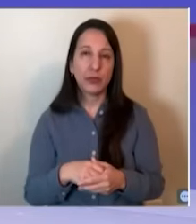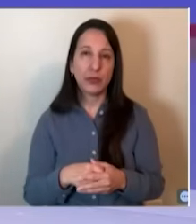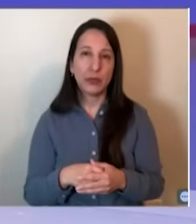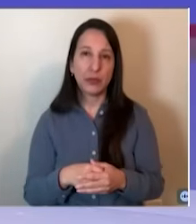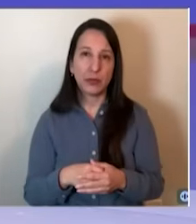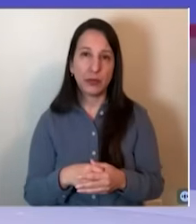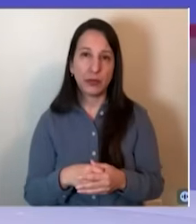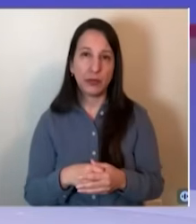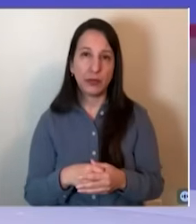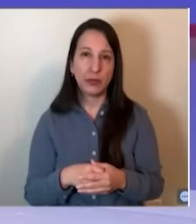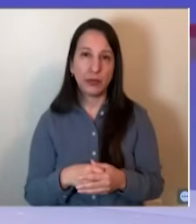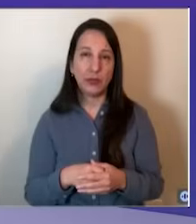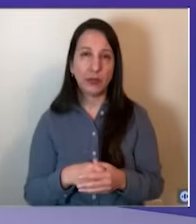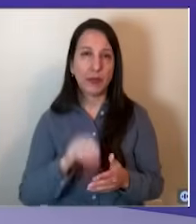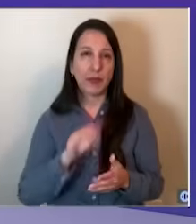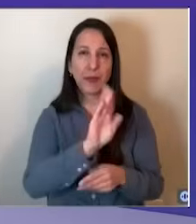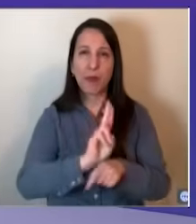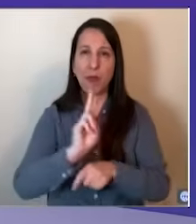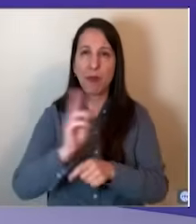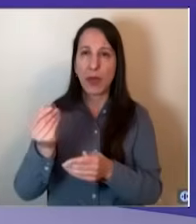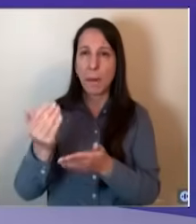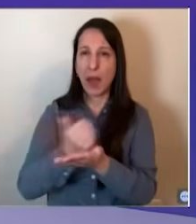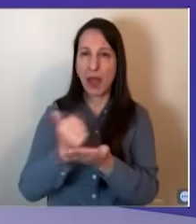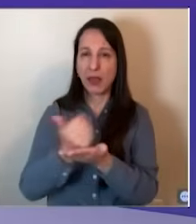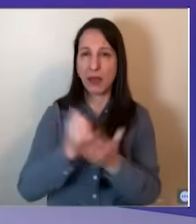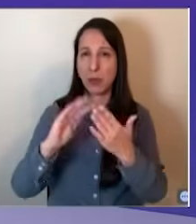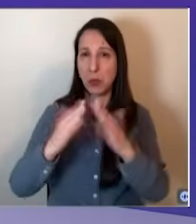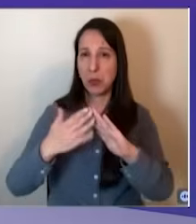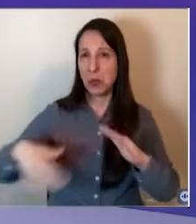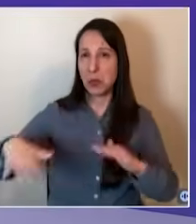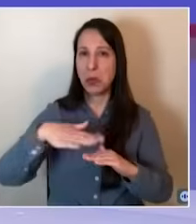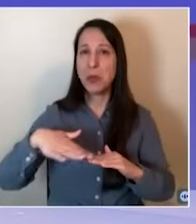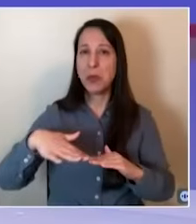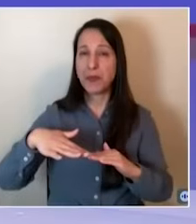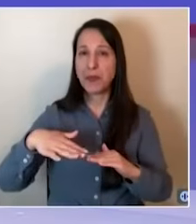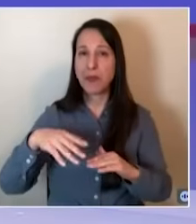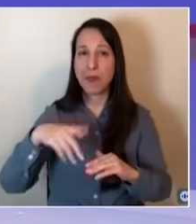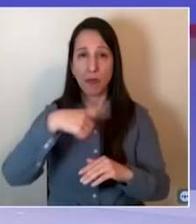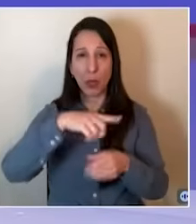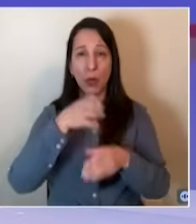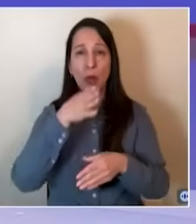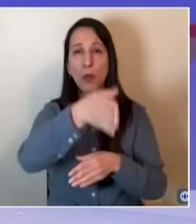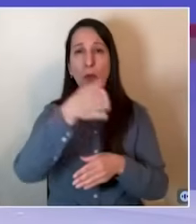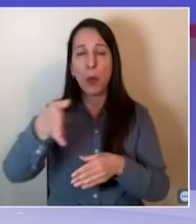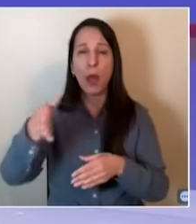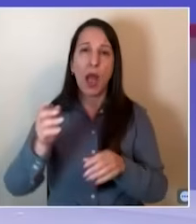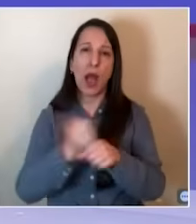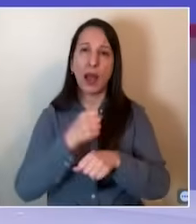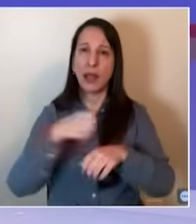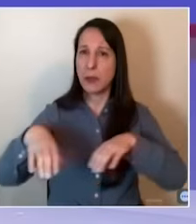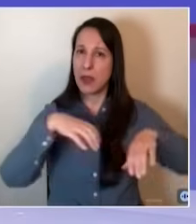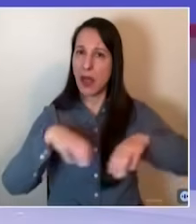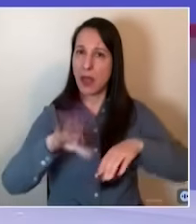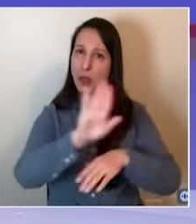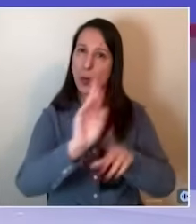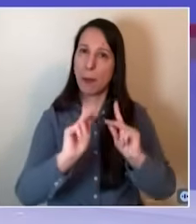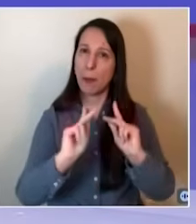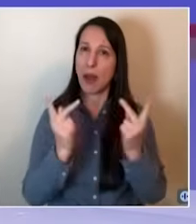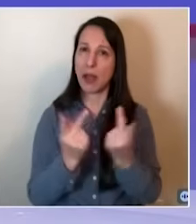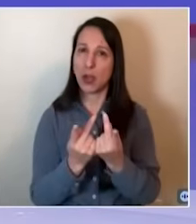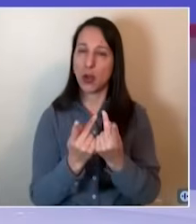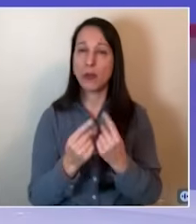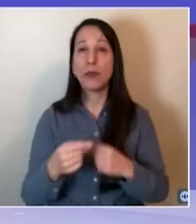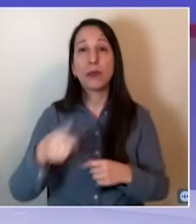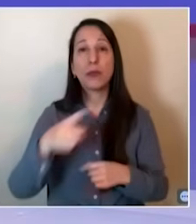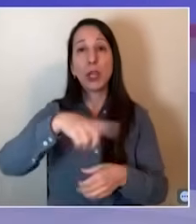Con recursos de todos, ¿verdad? Y fueron a hacer actividades partidarias. Ahora, los diputados